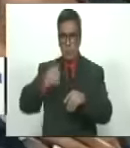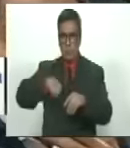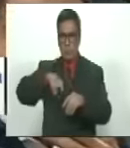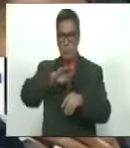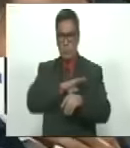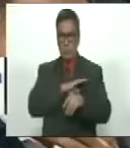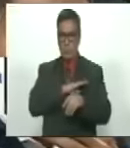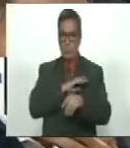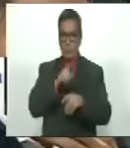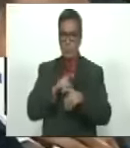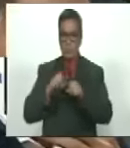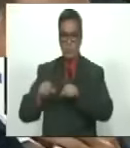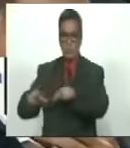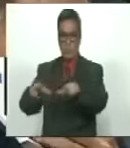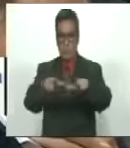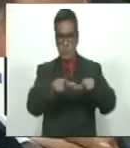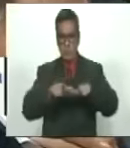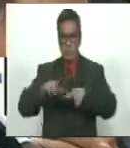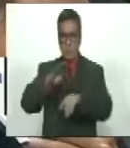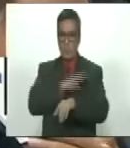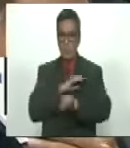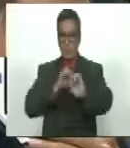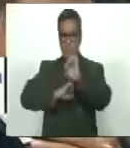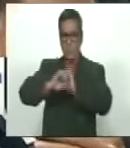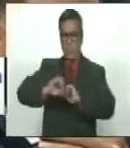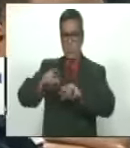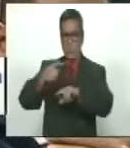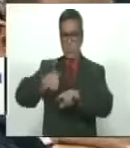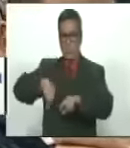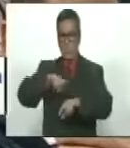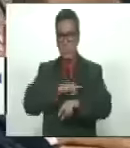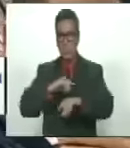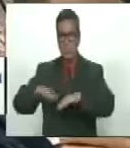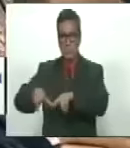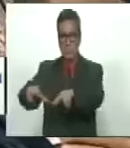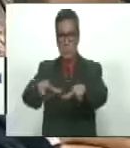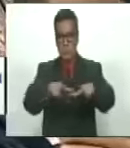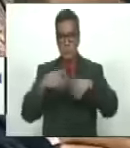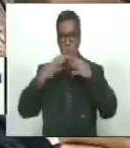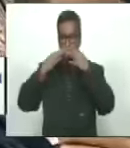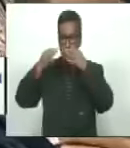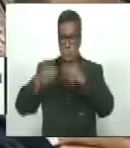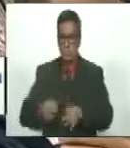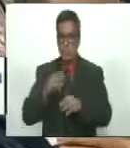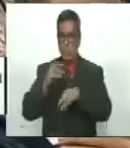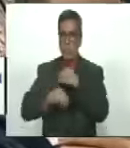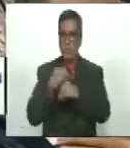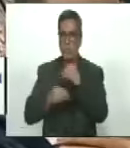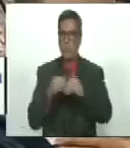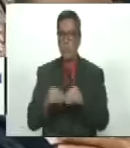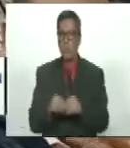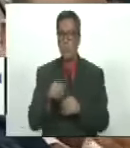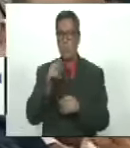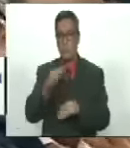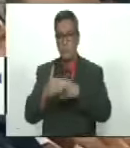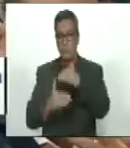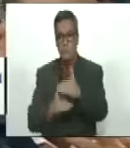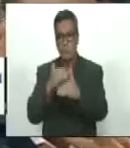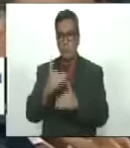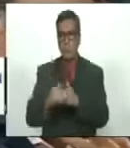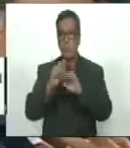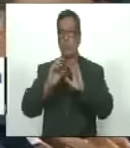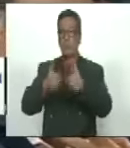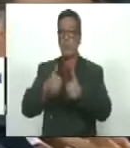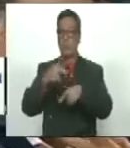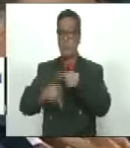nuestra soberanía, de defensa de nuestra soberanía real, y se ha venido haciendo sistemáticamente desde que aquí